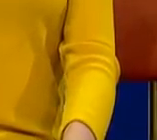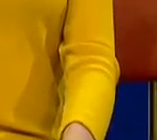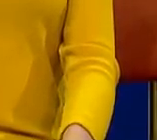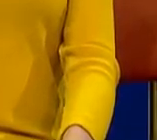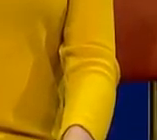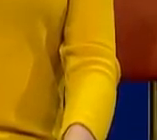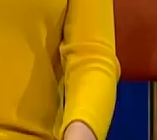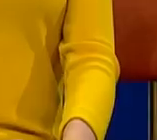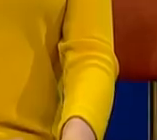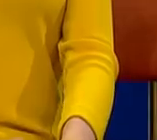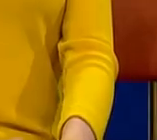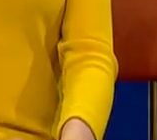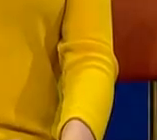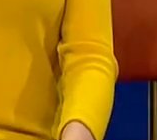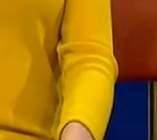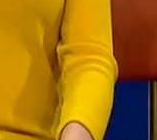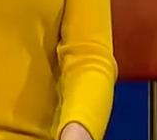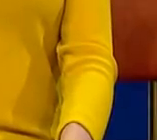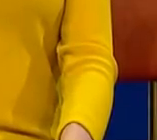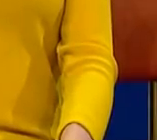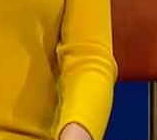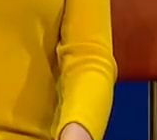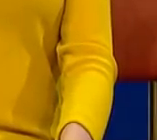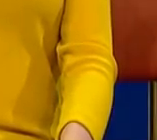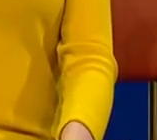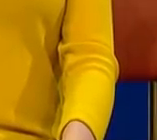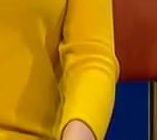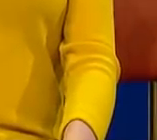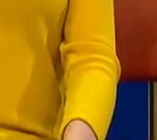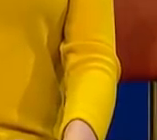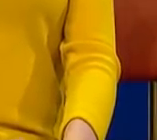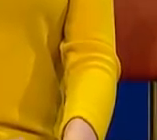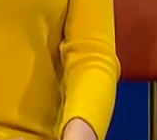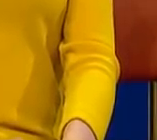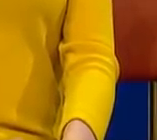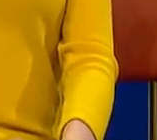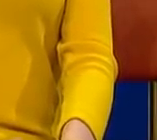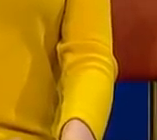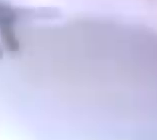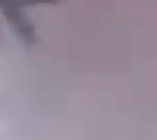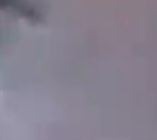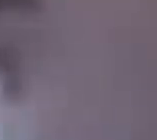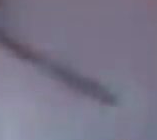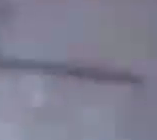de dinamita de mecha larga con alto grado de letalidad. Vamos a ver el reporte.